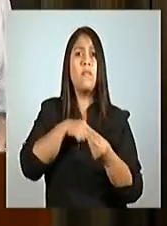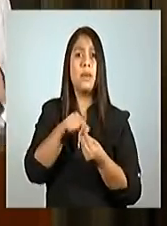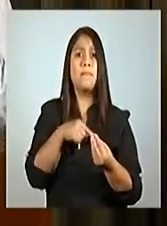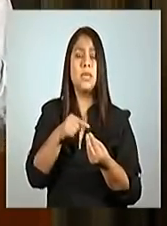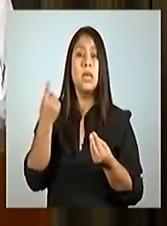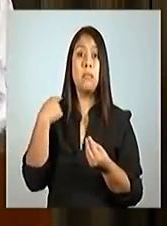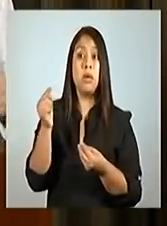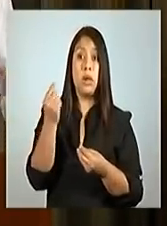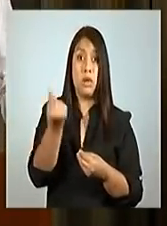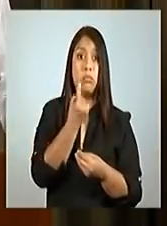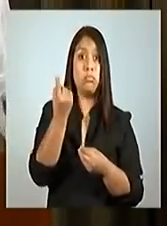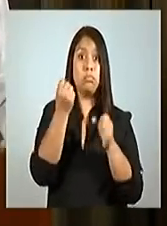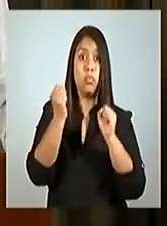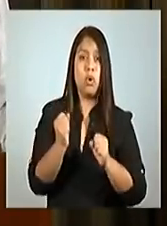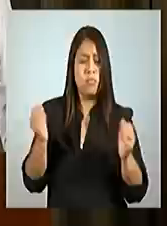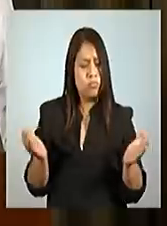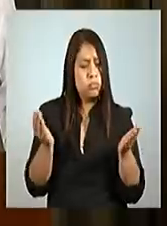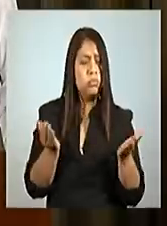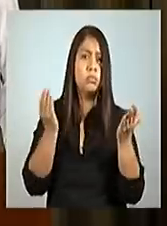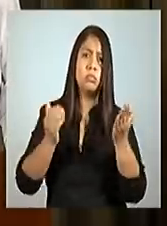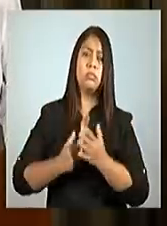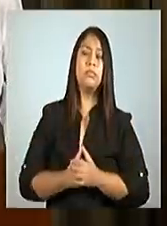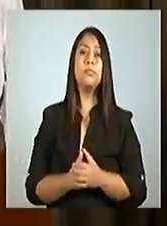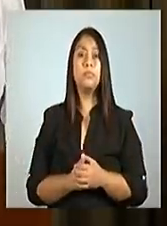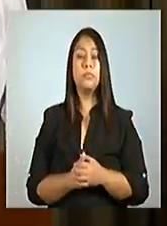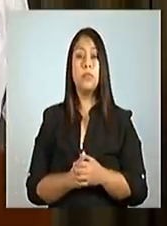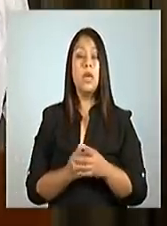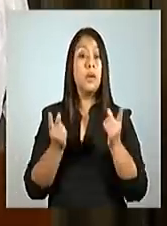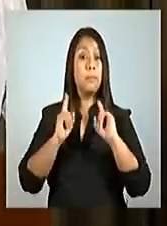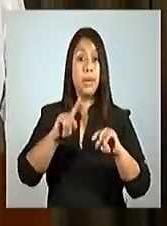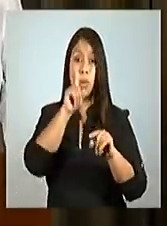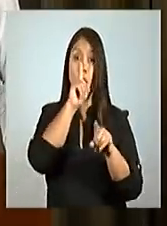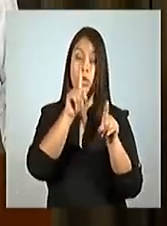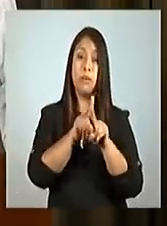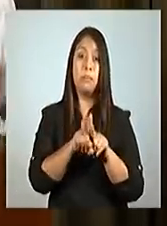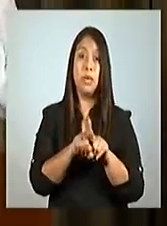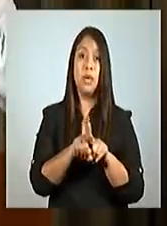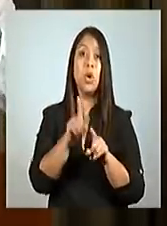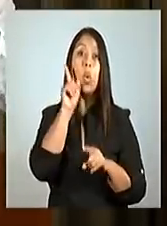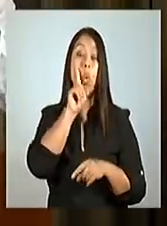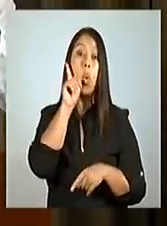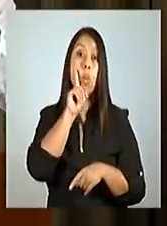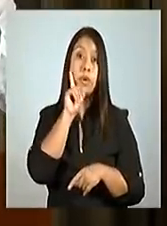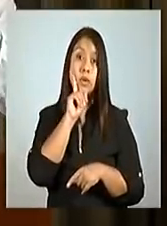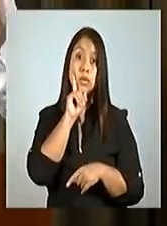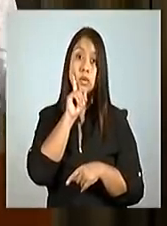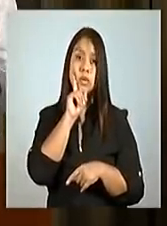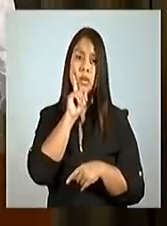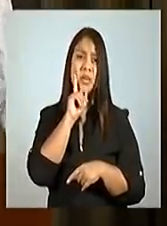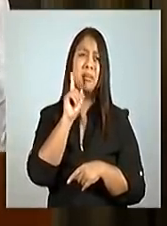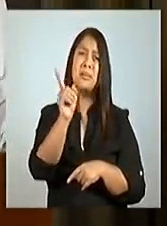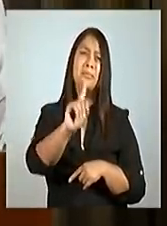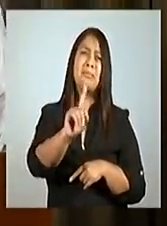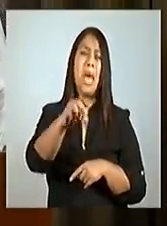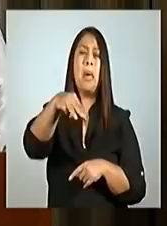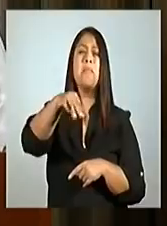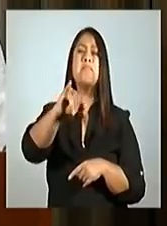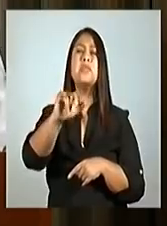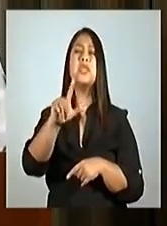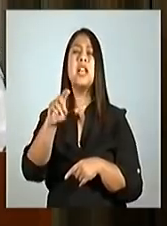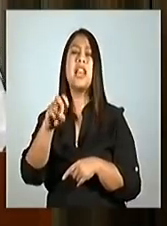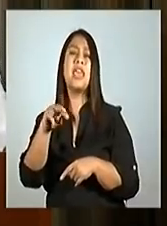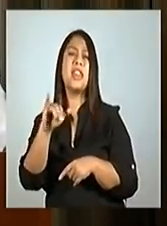familia para que podamos salir adelante. Pero también jóvenes, no somos